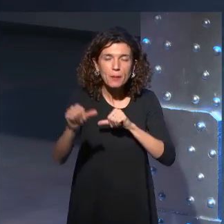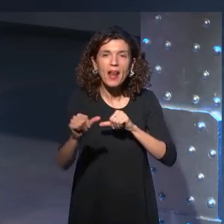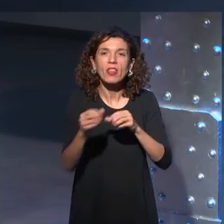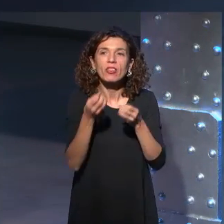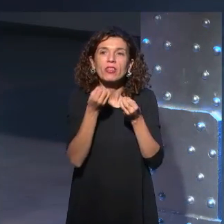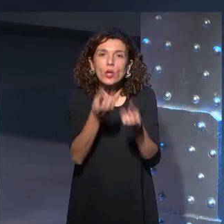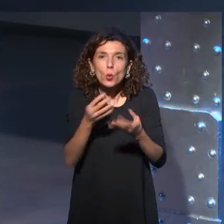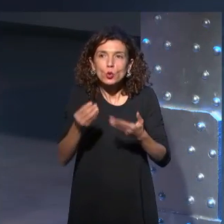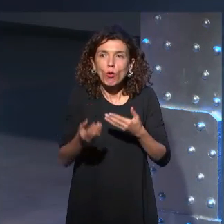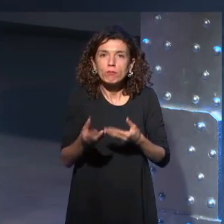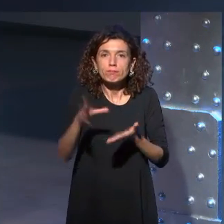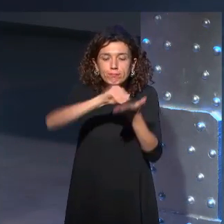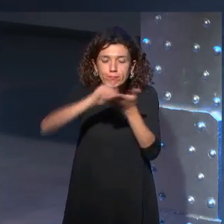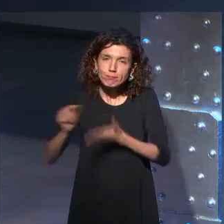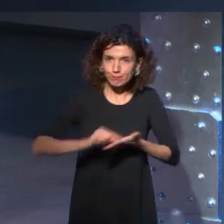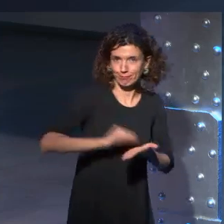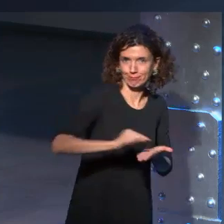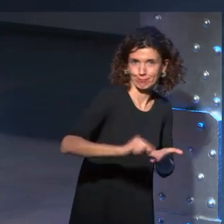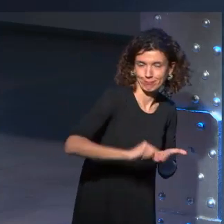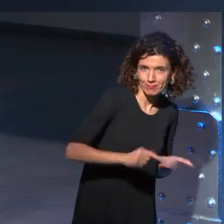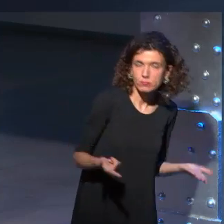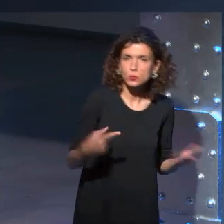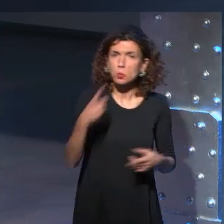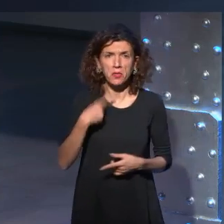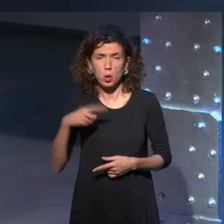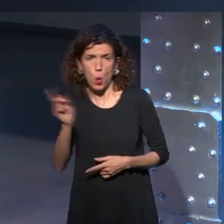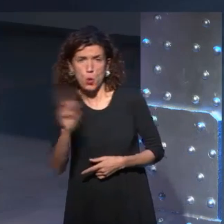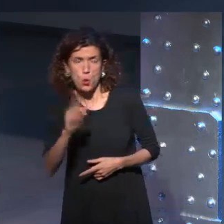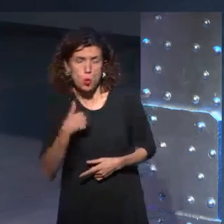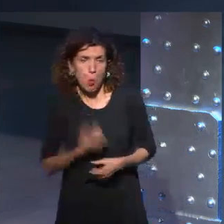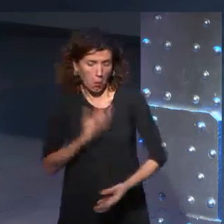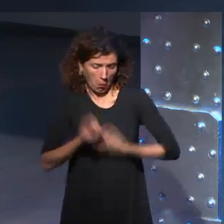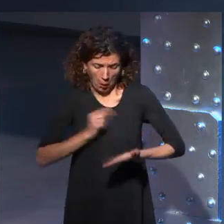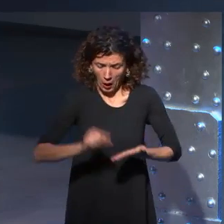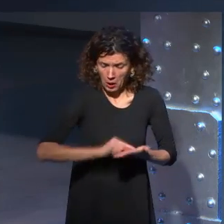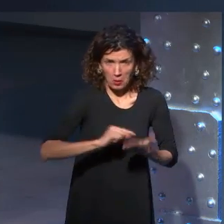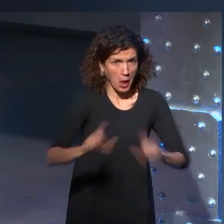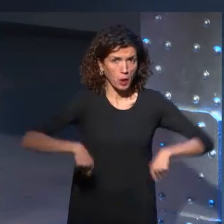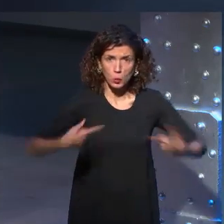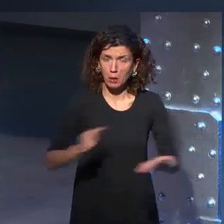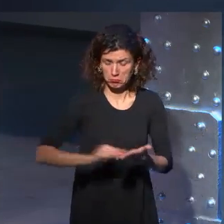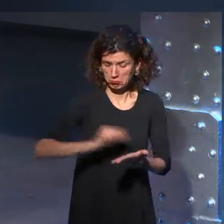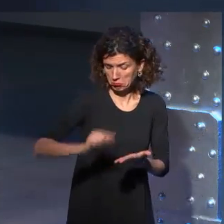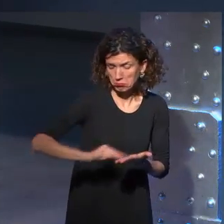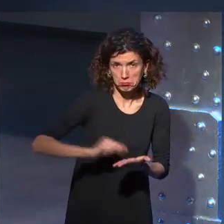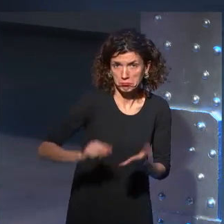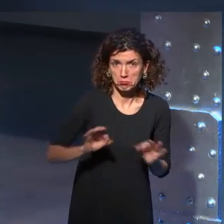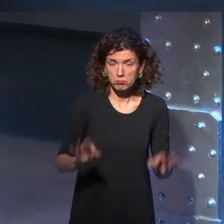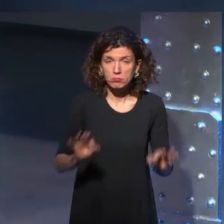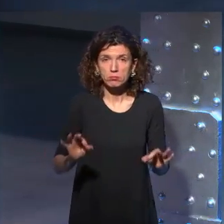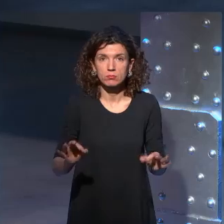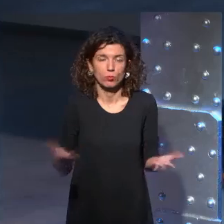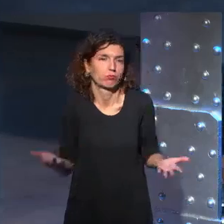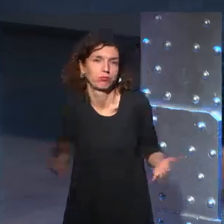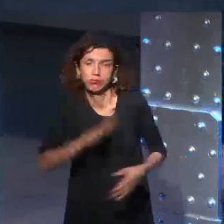discurso total, ¿no? Entonces tú me vienes y me dices que tú te pones a escribir y que va saliendo el libro así. Y claro, entonces la envidia